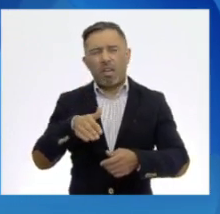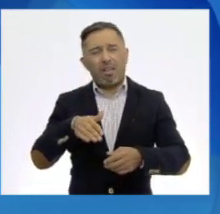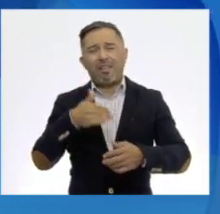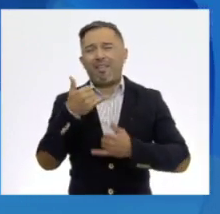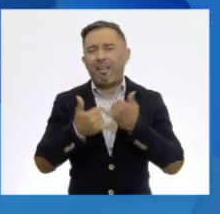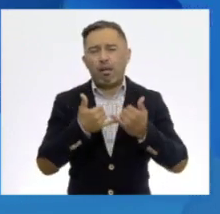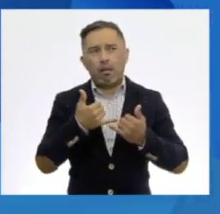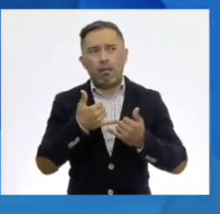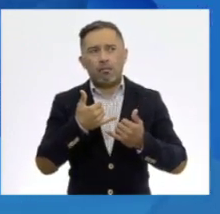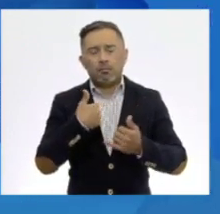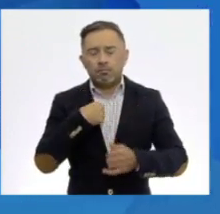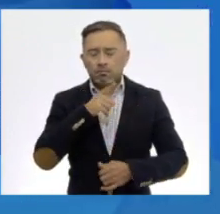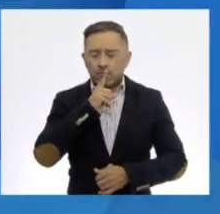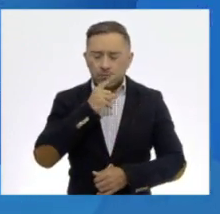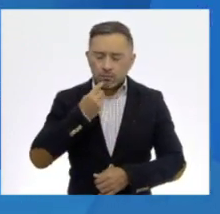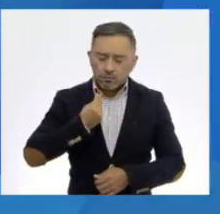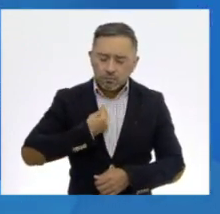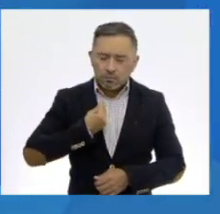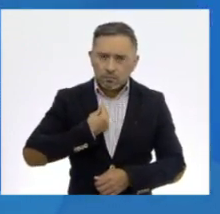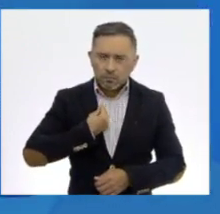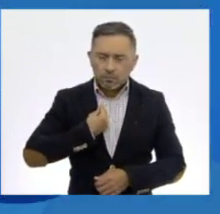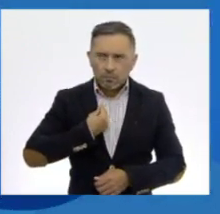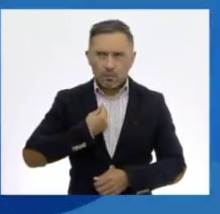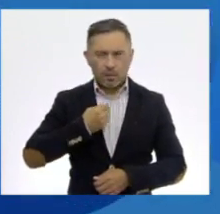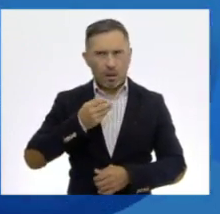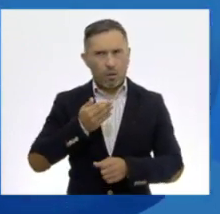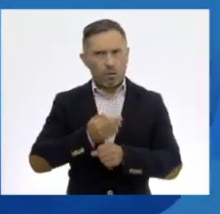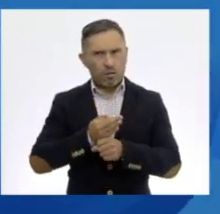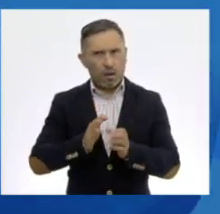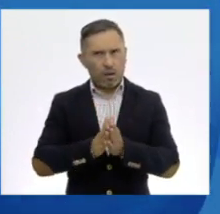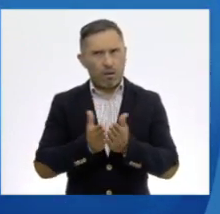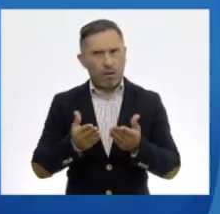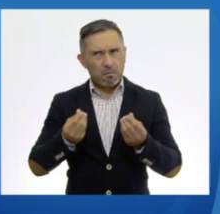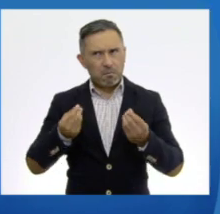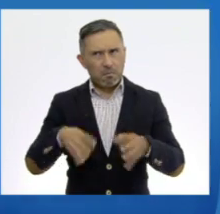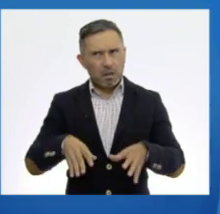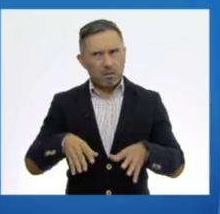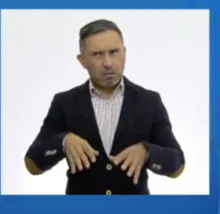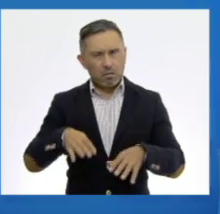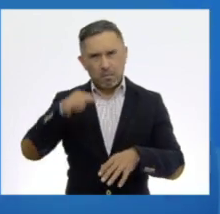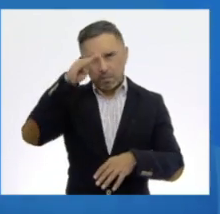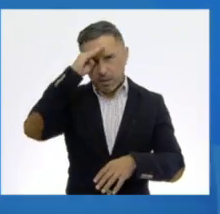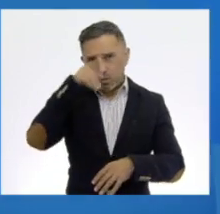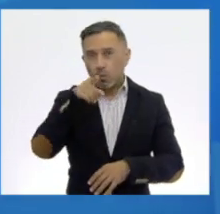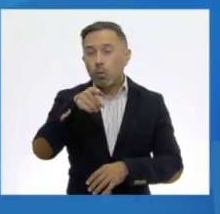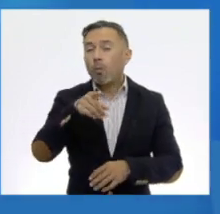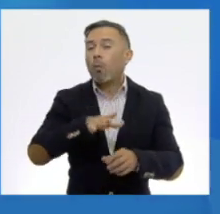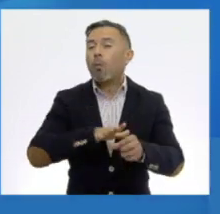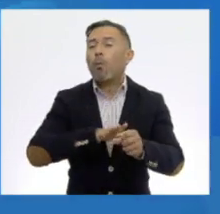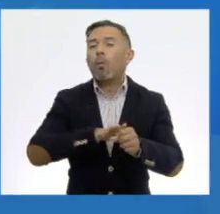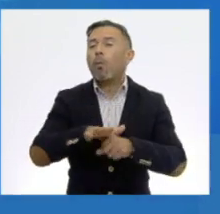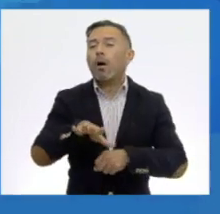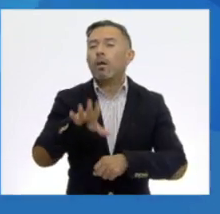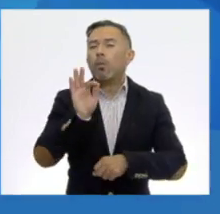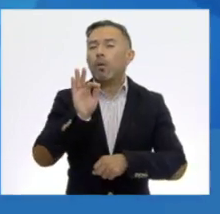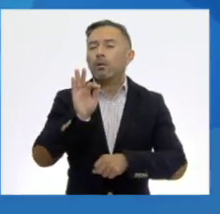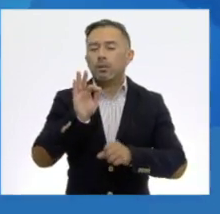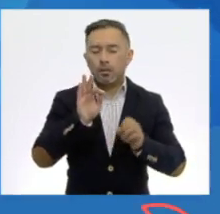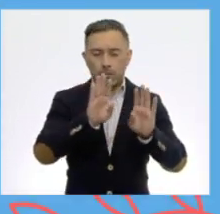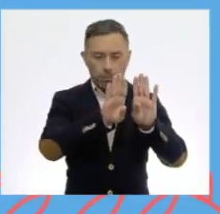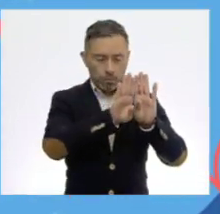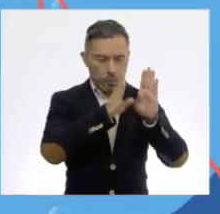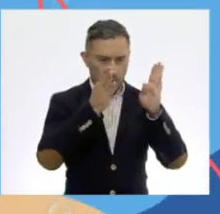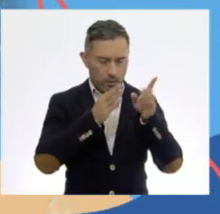pasar? Ahora, Oscar, es tu turno de elegir una de las puertas para saber qué puede